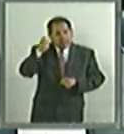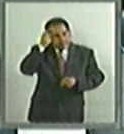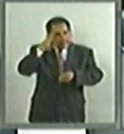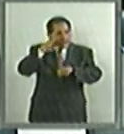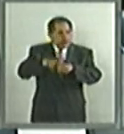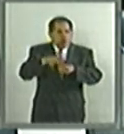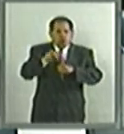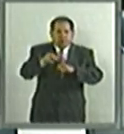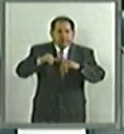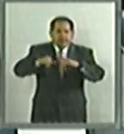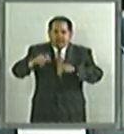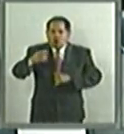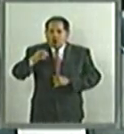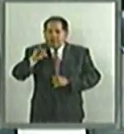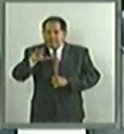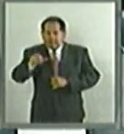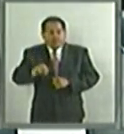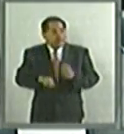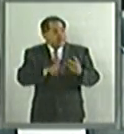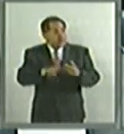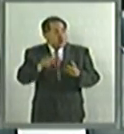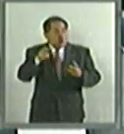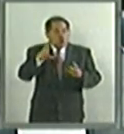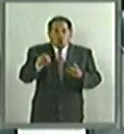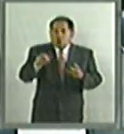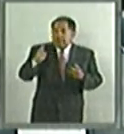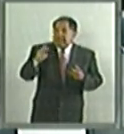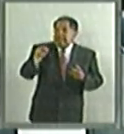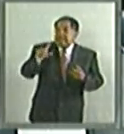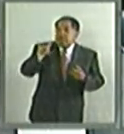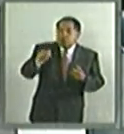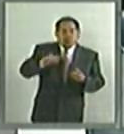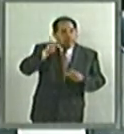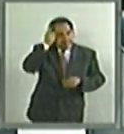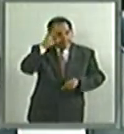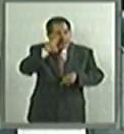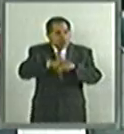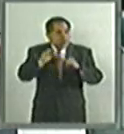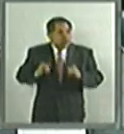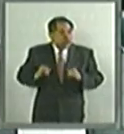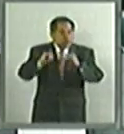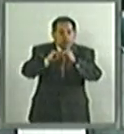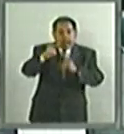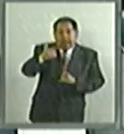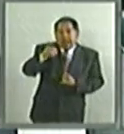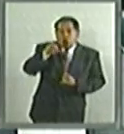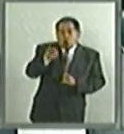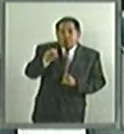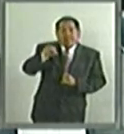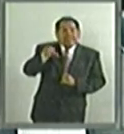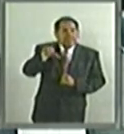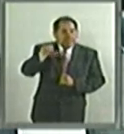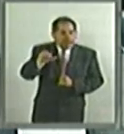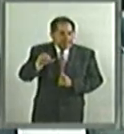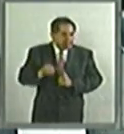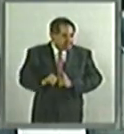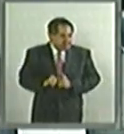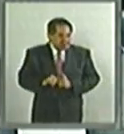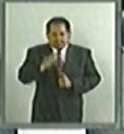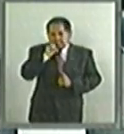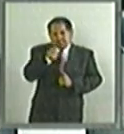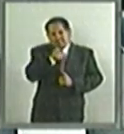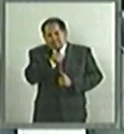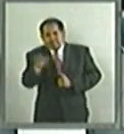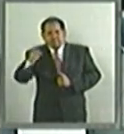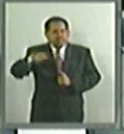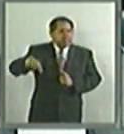de Geografía, al doctor Hugo Delgado Granados, director del Instituto de Geofísica. Destaco la presencia de los